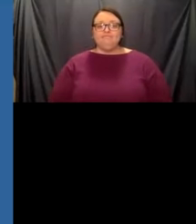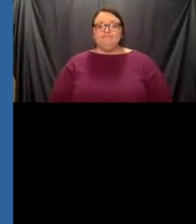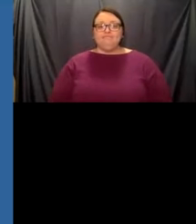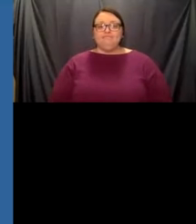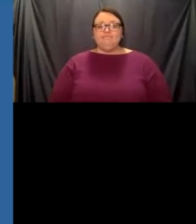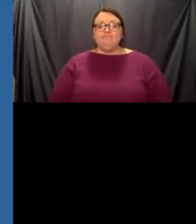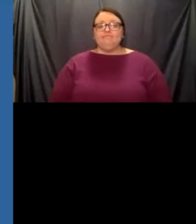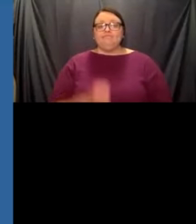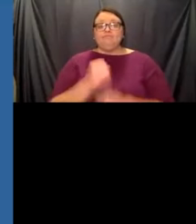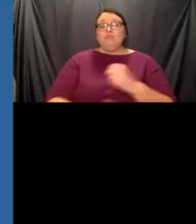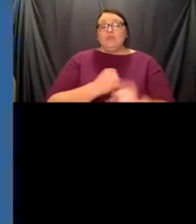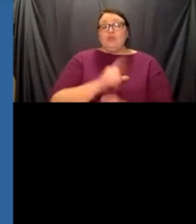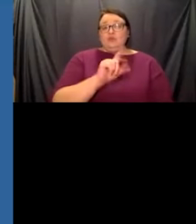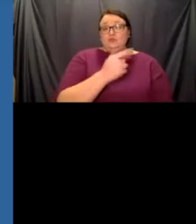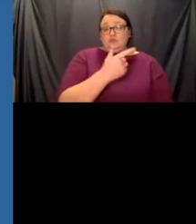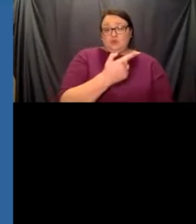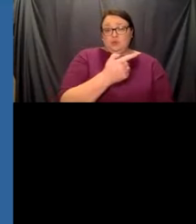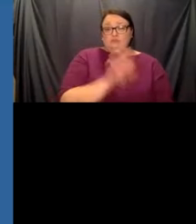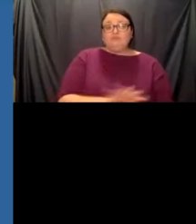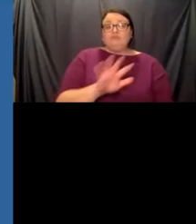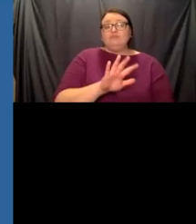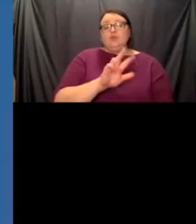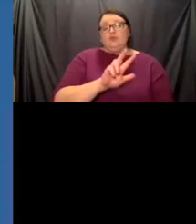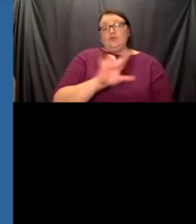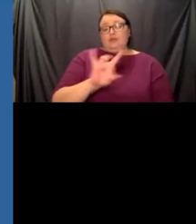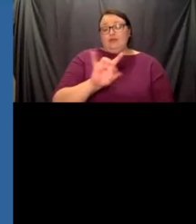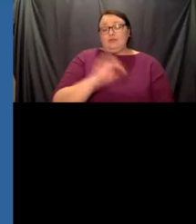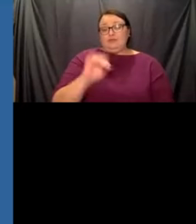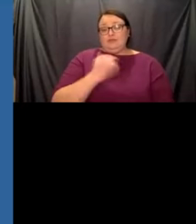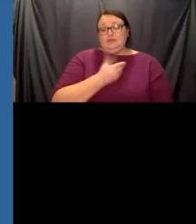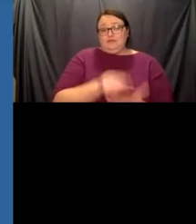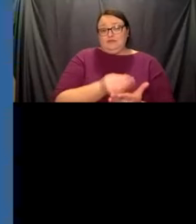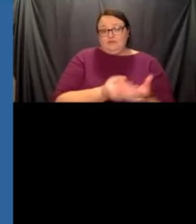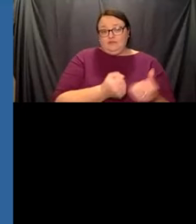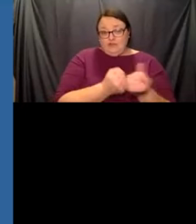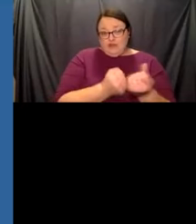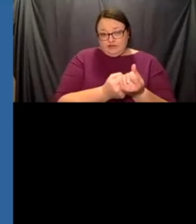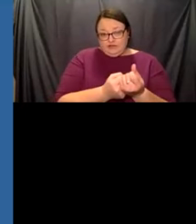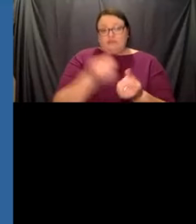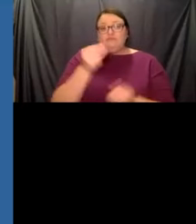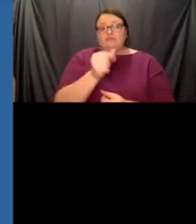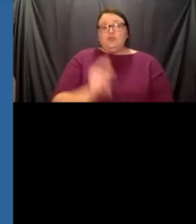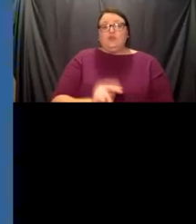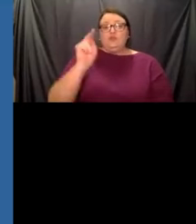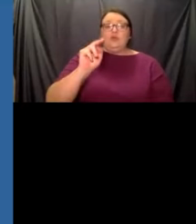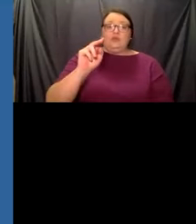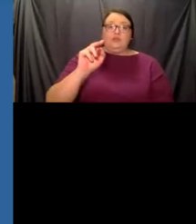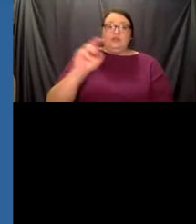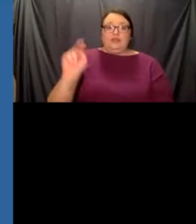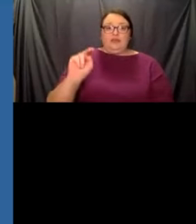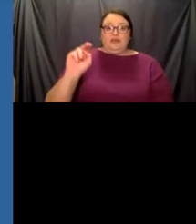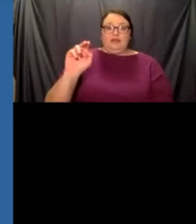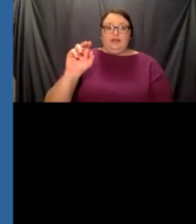de Council Bluffs, más sobre eso en un momento. Este de la calle 72, el área de